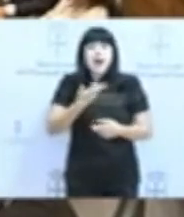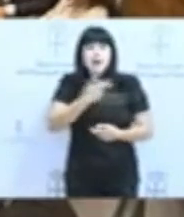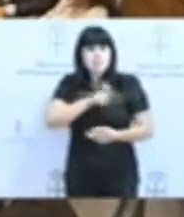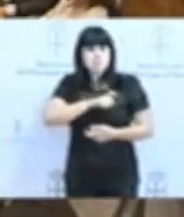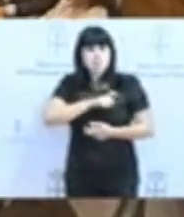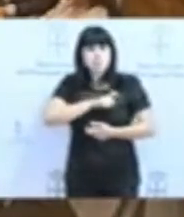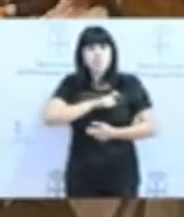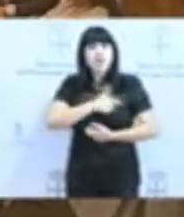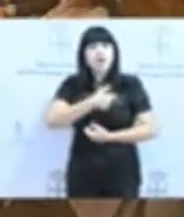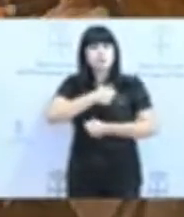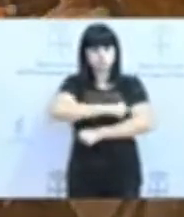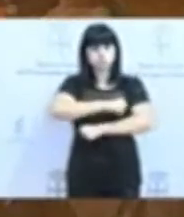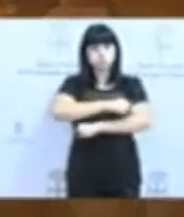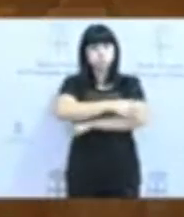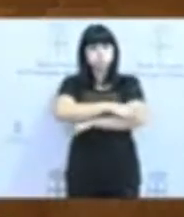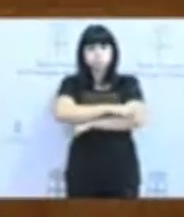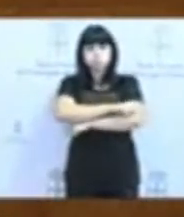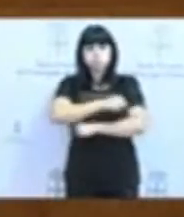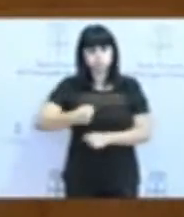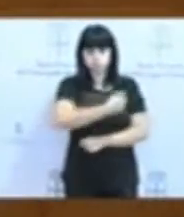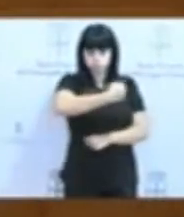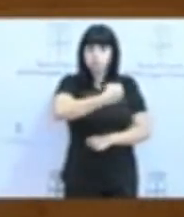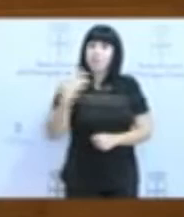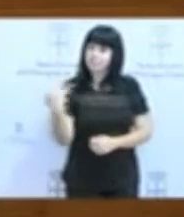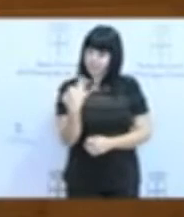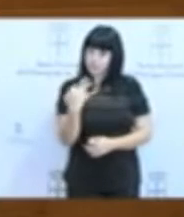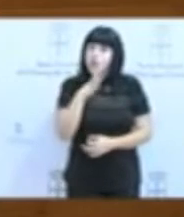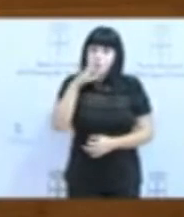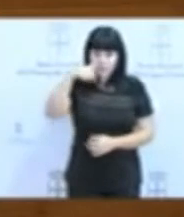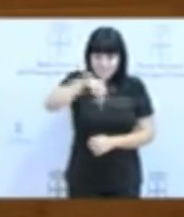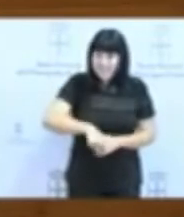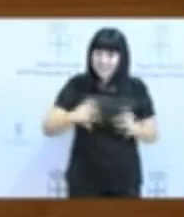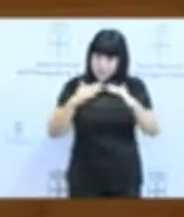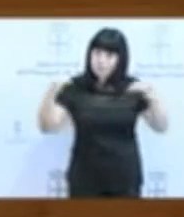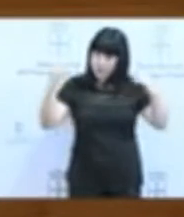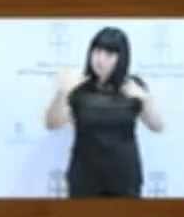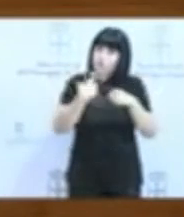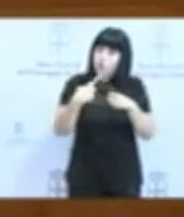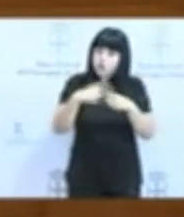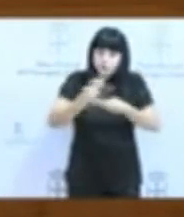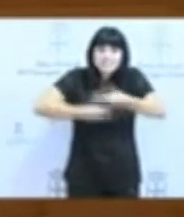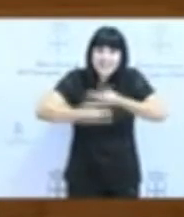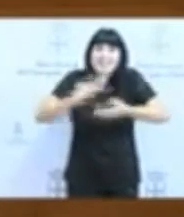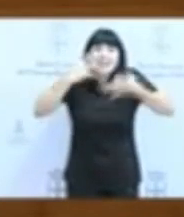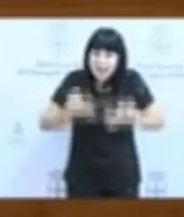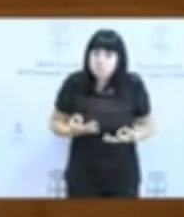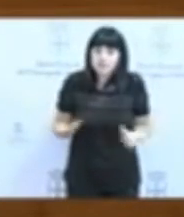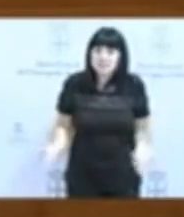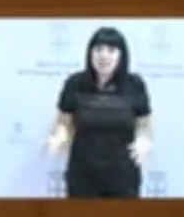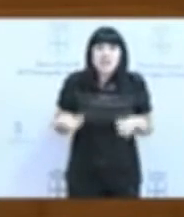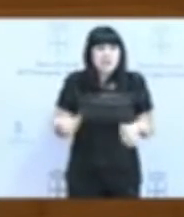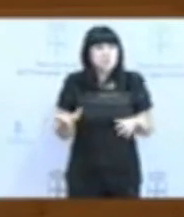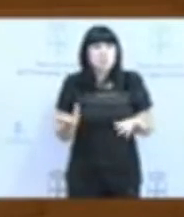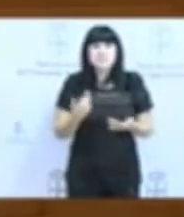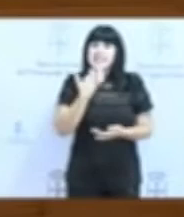de demostrar quién manda, mandar a los antidisturbios. Porque si en este Parlamento pasasen cosas de verdad, nadie pensaría que un corte de manga podría ser